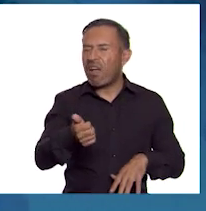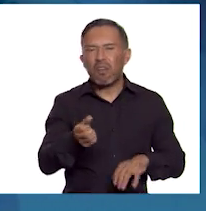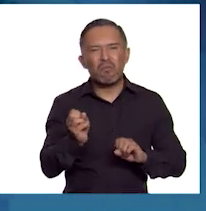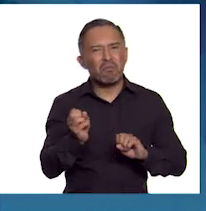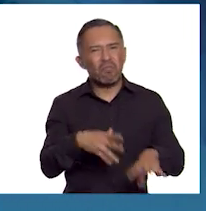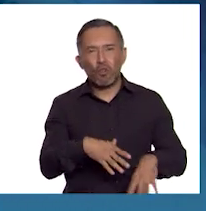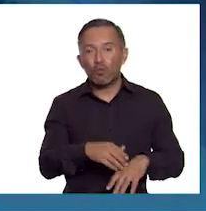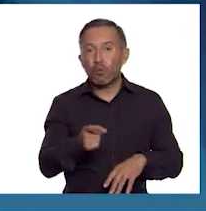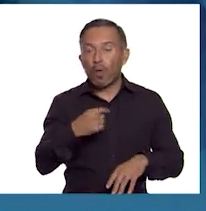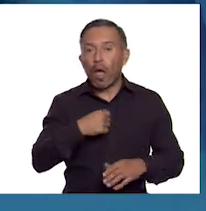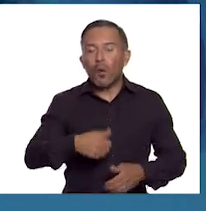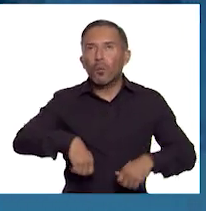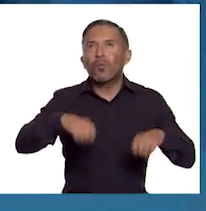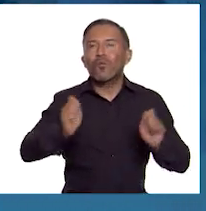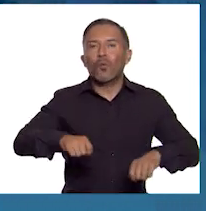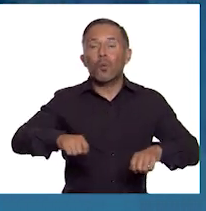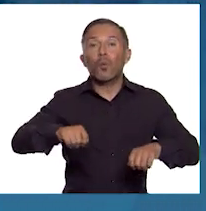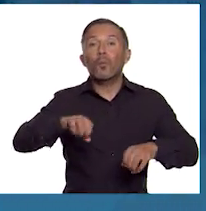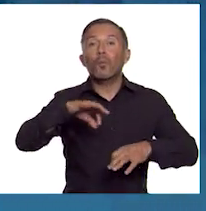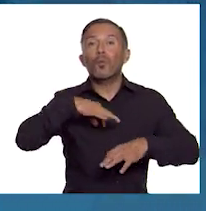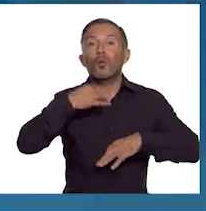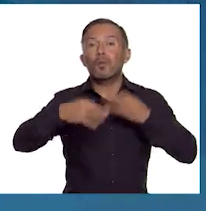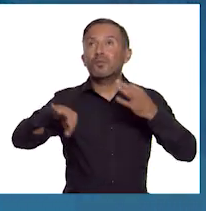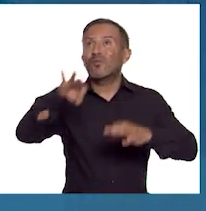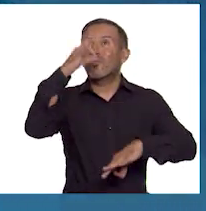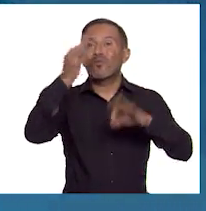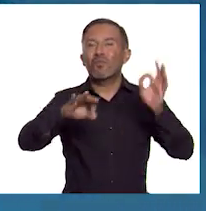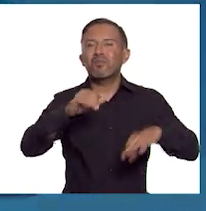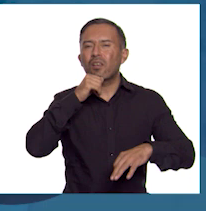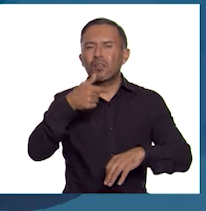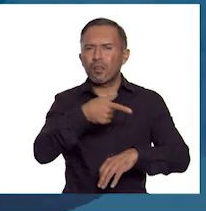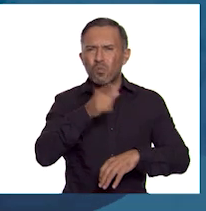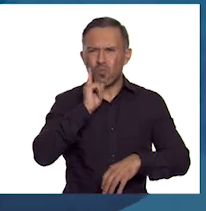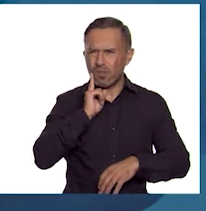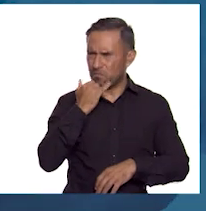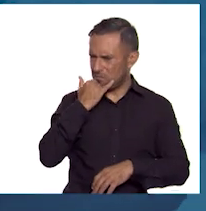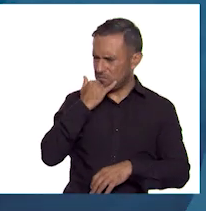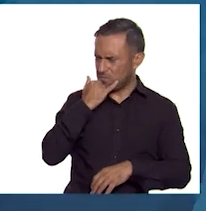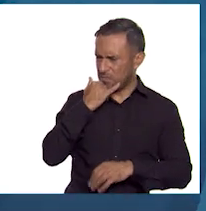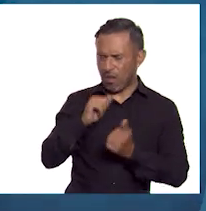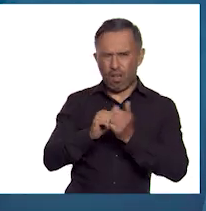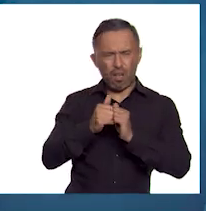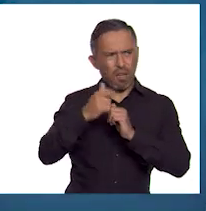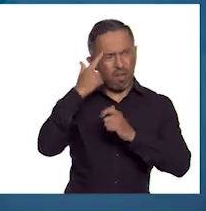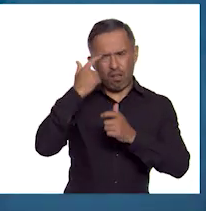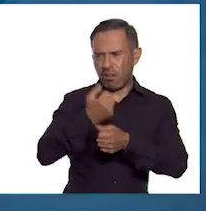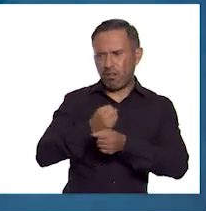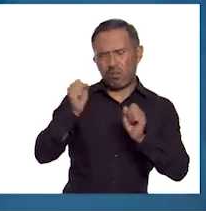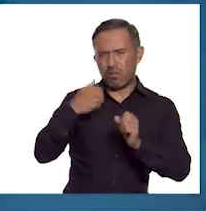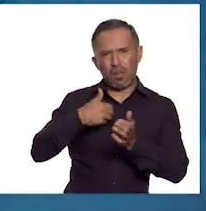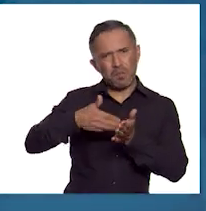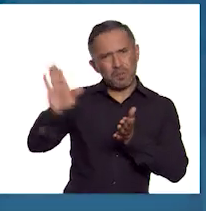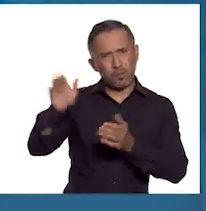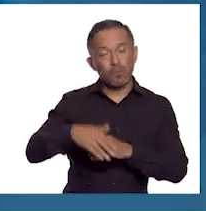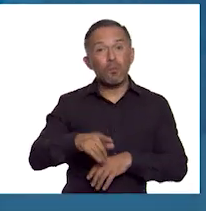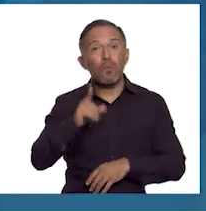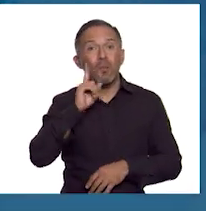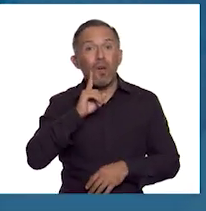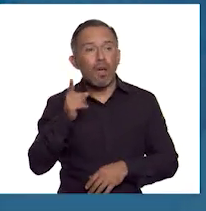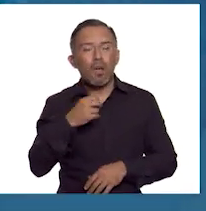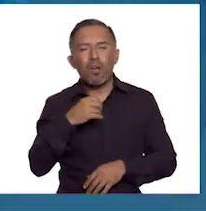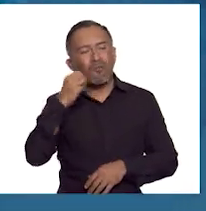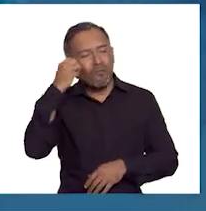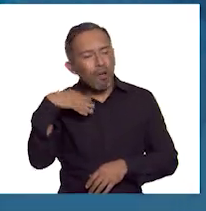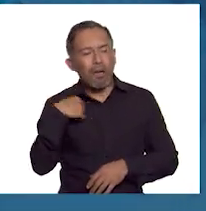mullía de manera que volaran las plumas. La señora Hole se cansó pronto y la despidió. La holgazana estaba bien contenta